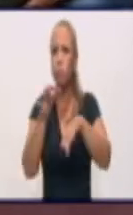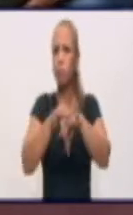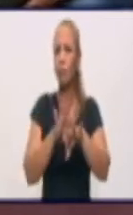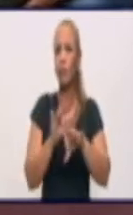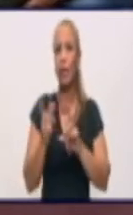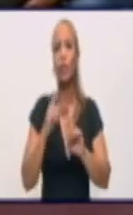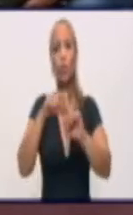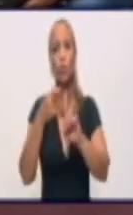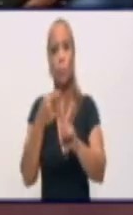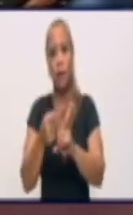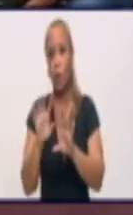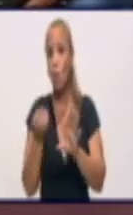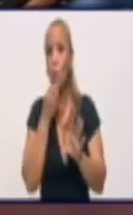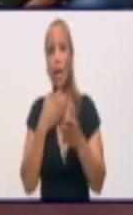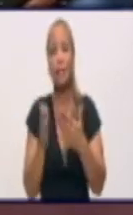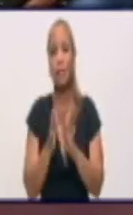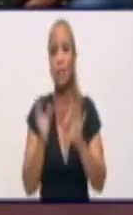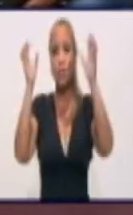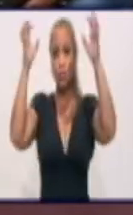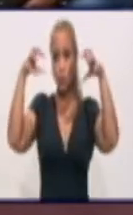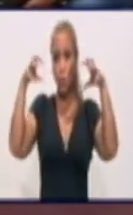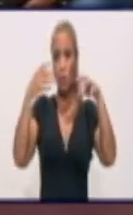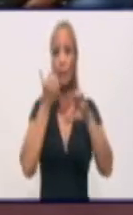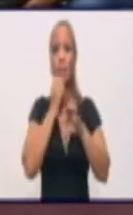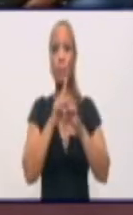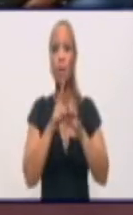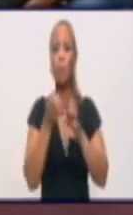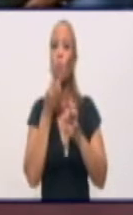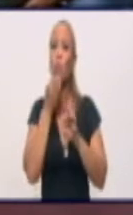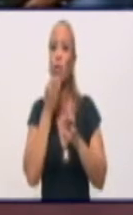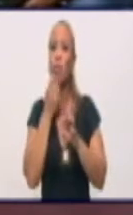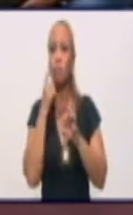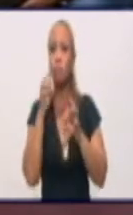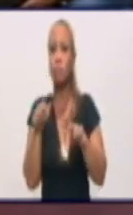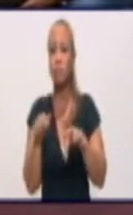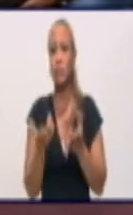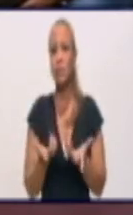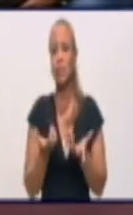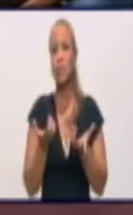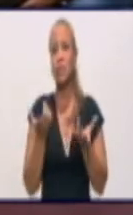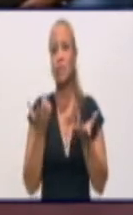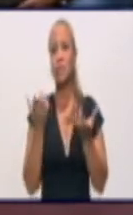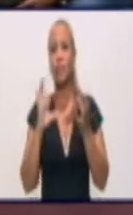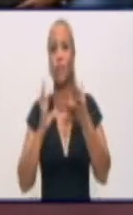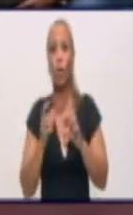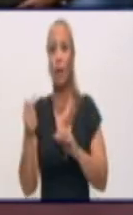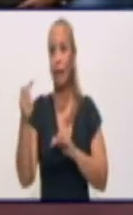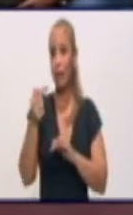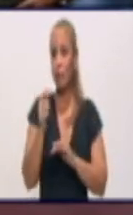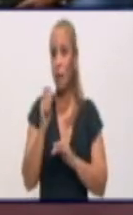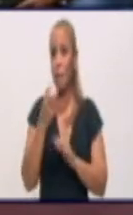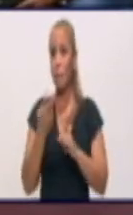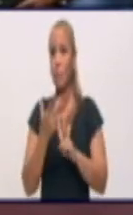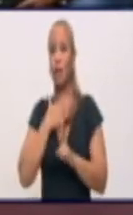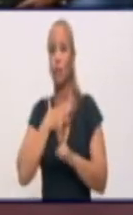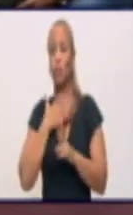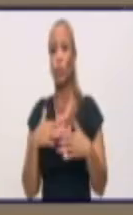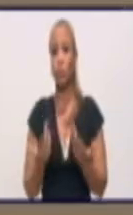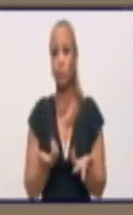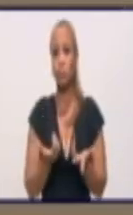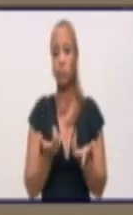que cualquier lluvia también va a influir de forma negativa para nosotros, porque bueno, siempre va a haber